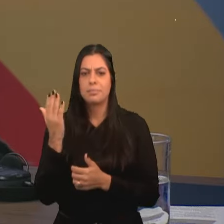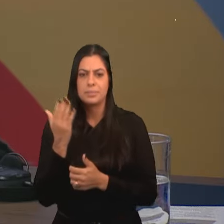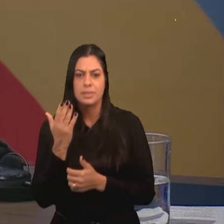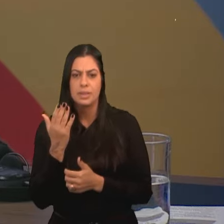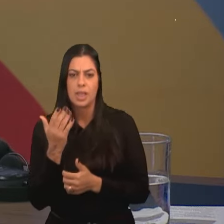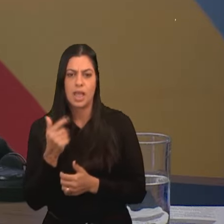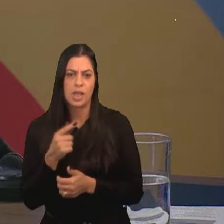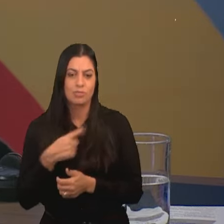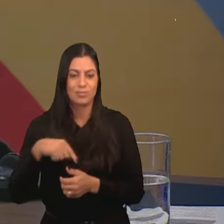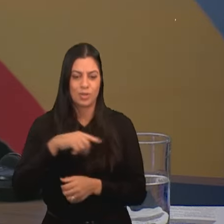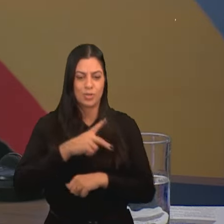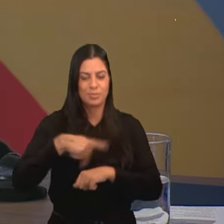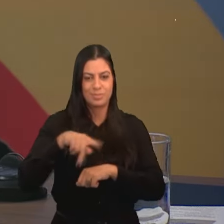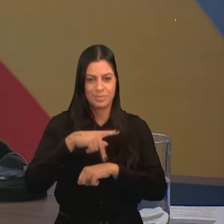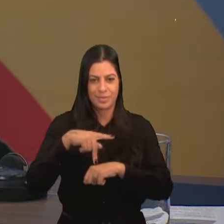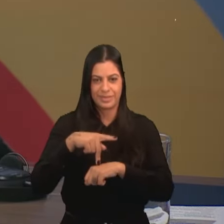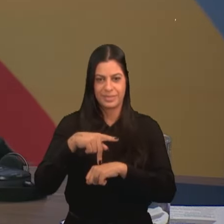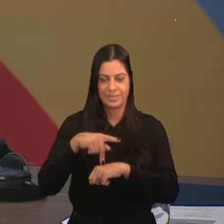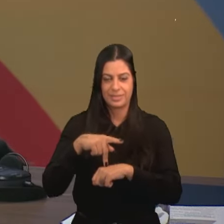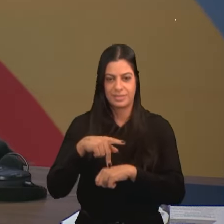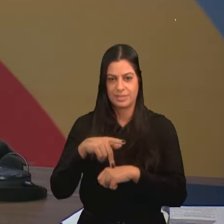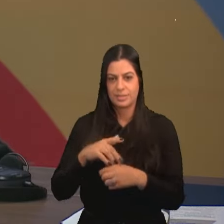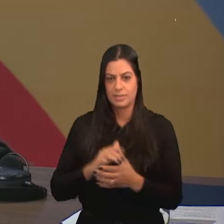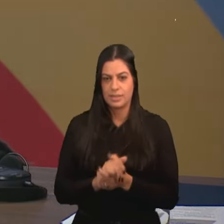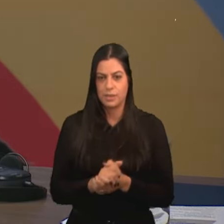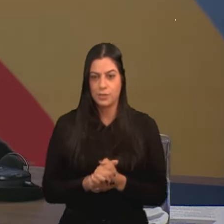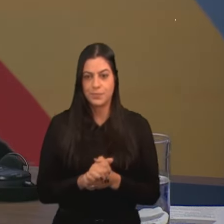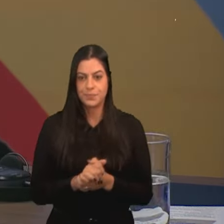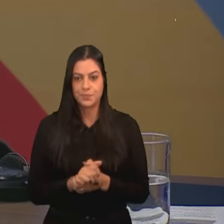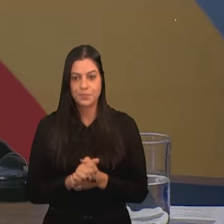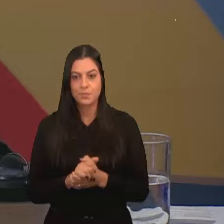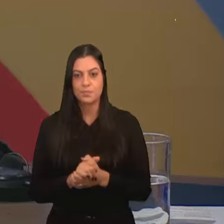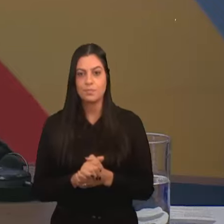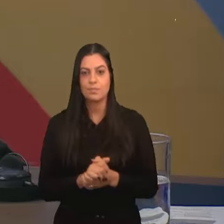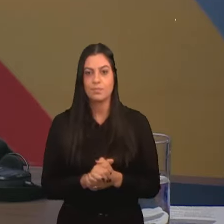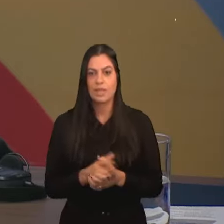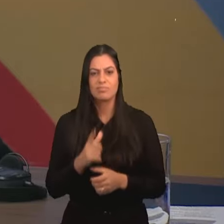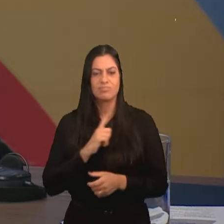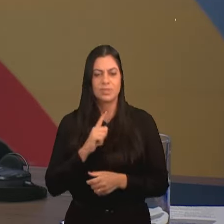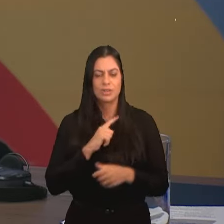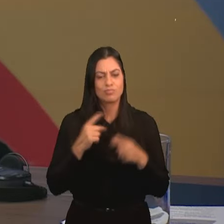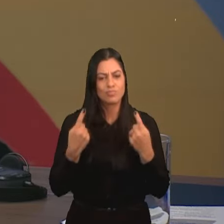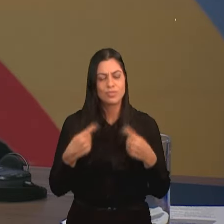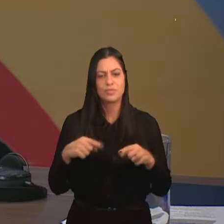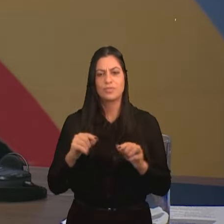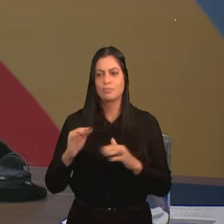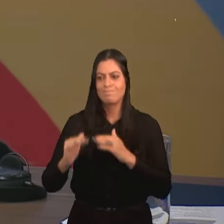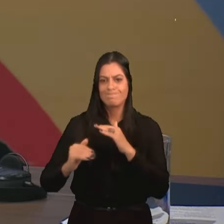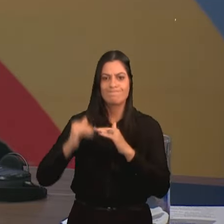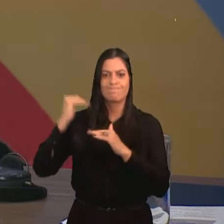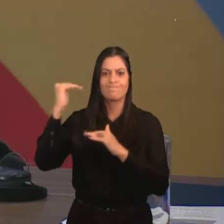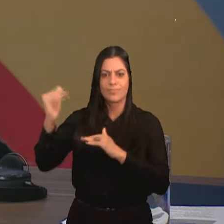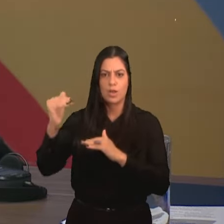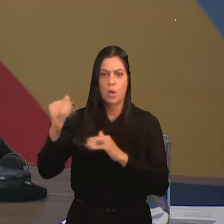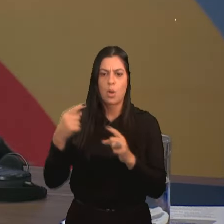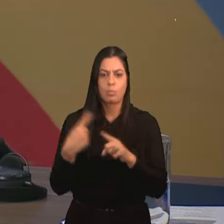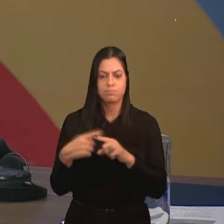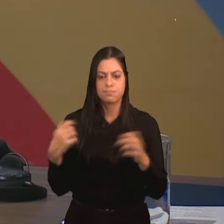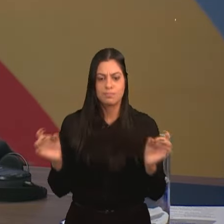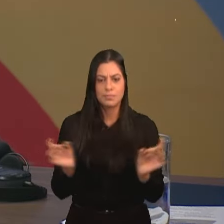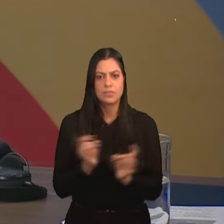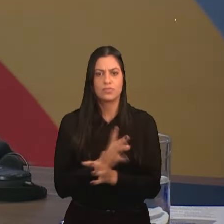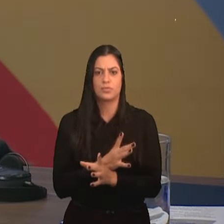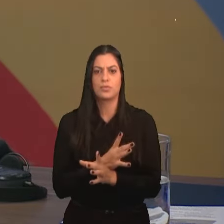veo que nuestro país, él tiene un desafío mayor, porque no solucionamos